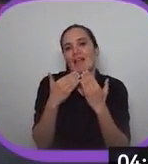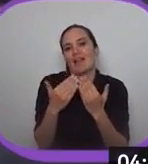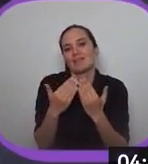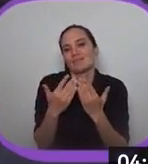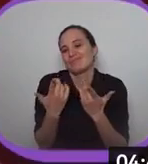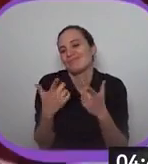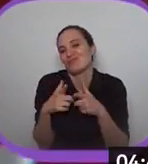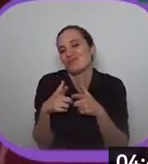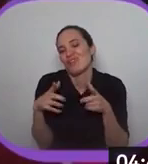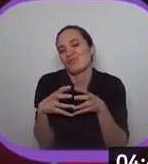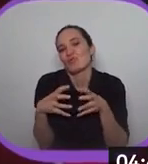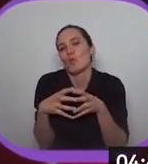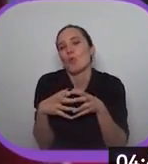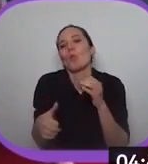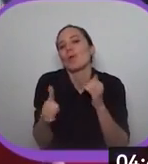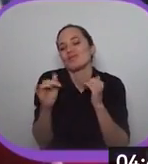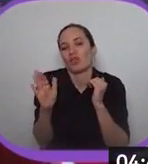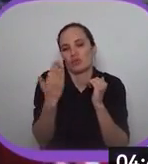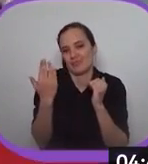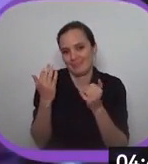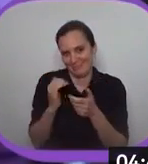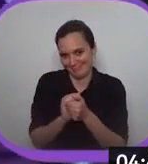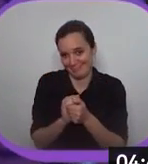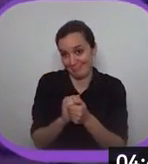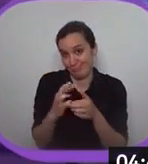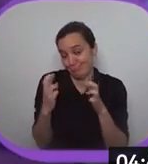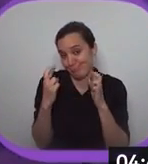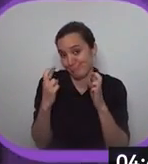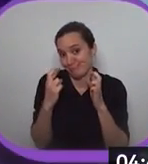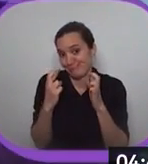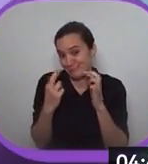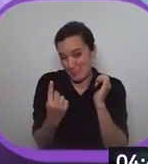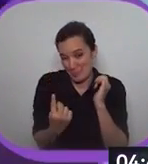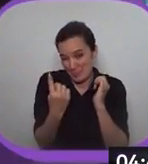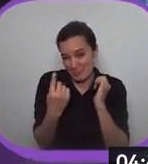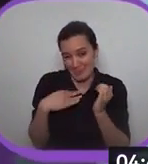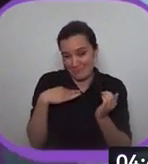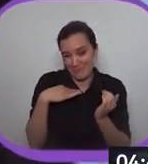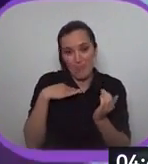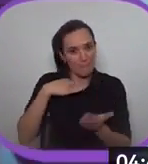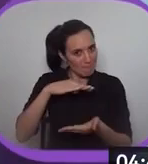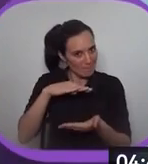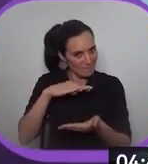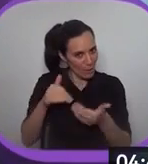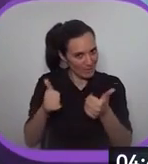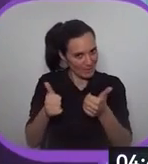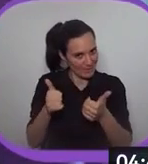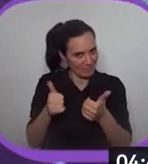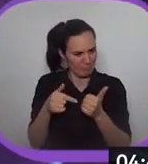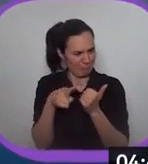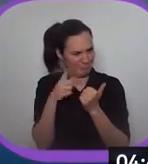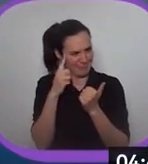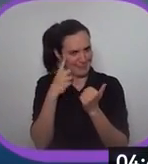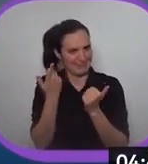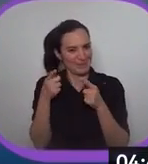increíble. Gracias, pero fue una victoria en equipo, chicos. Todos ganamos. Espero que solo sea el primer trofeo de una temporada